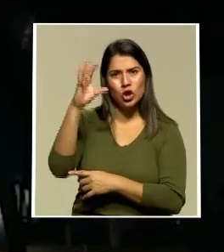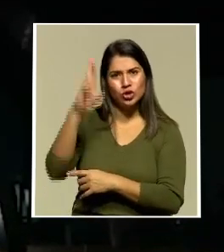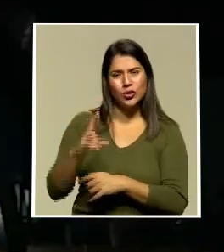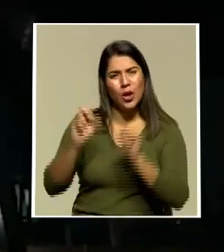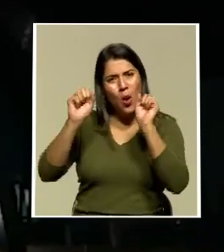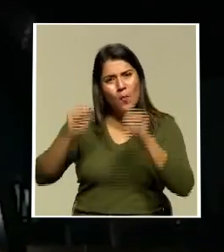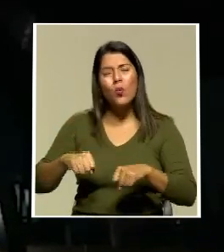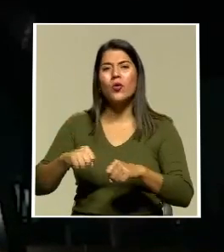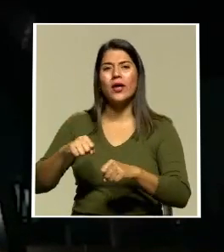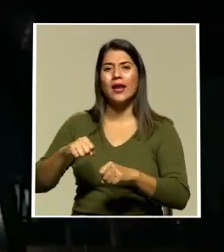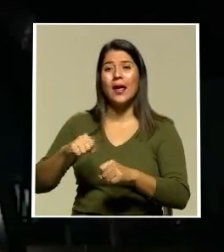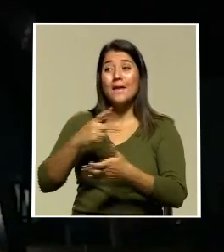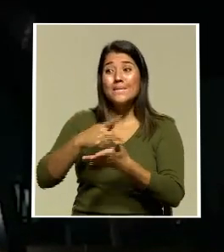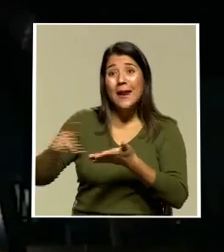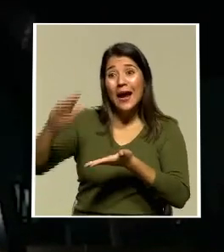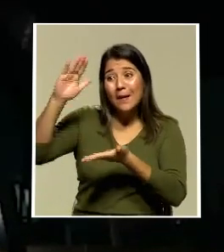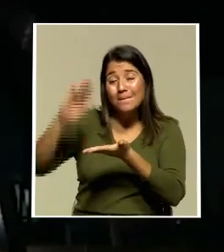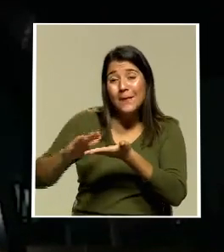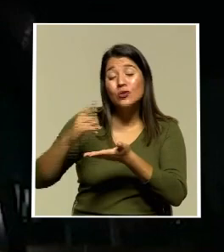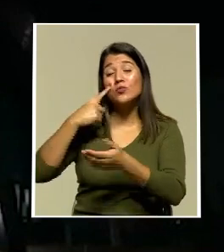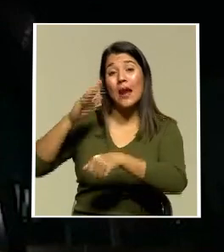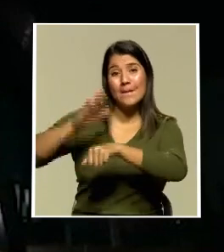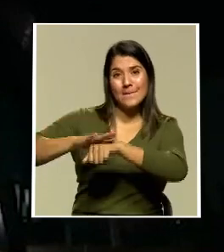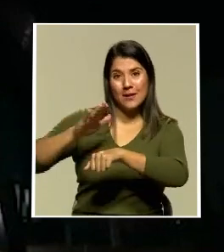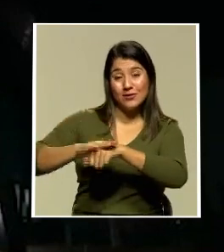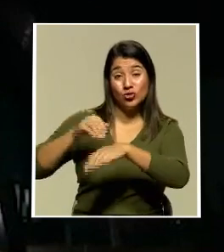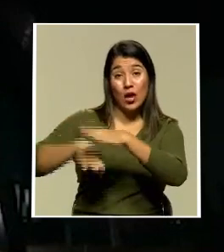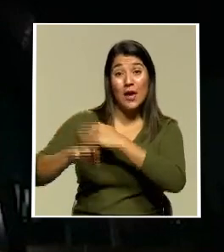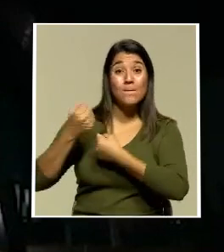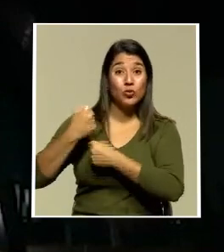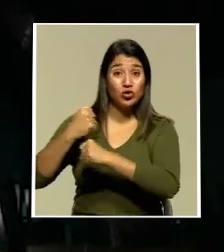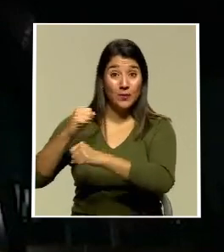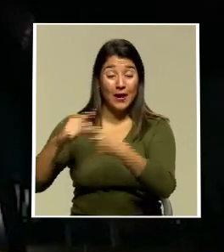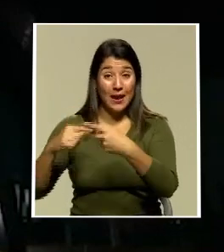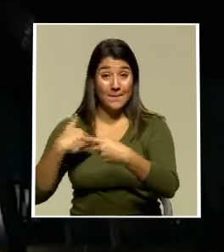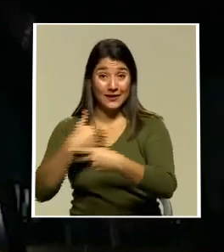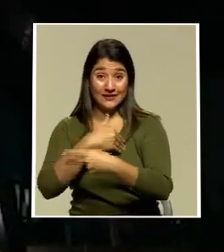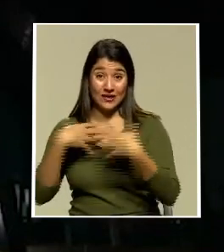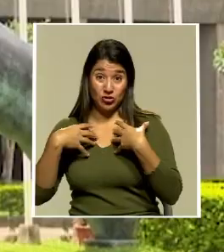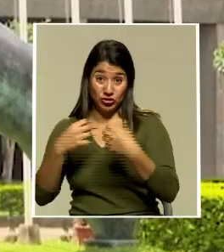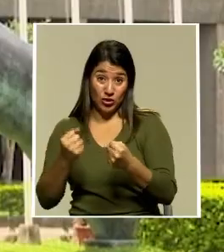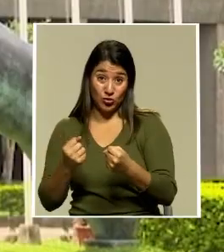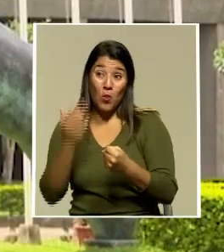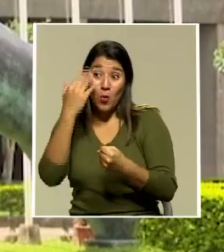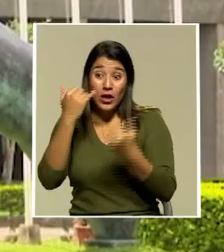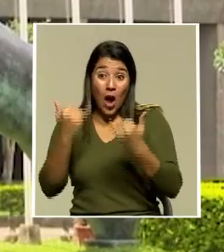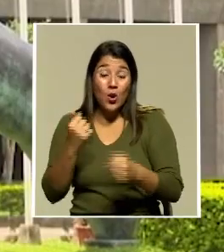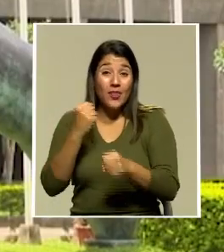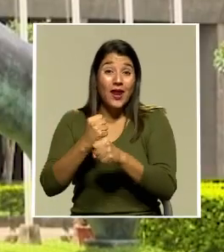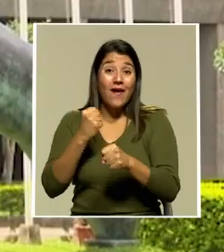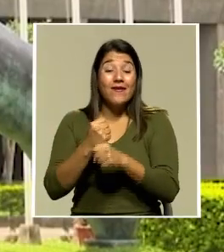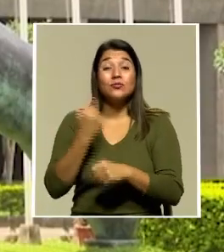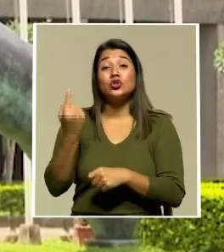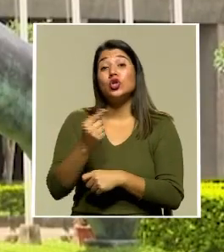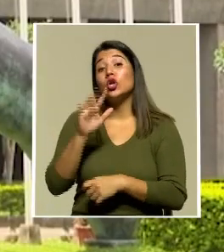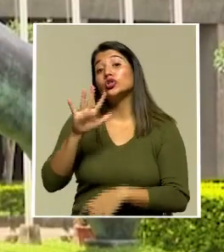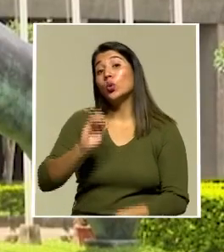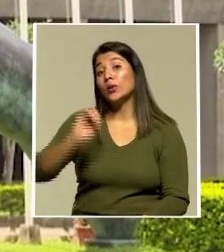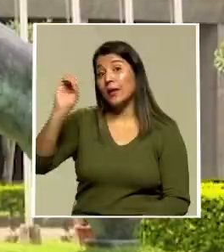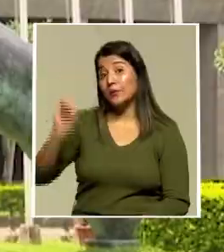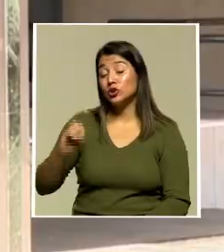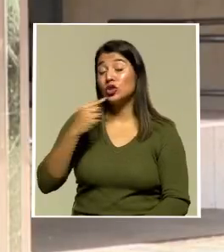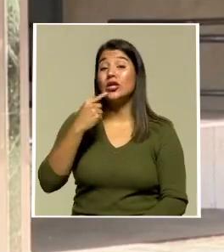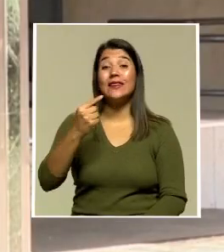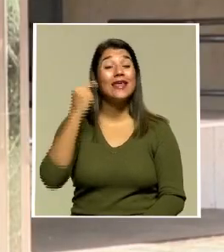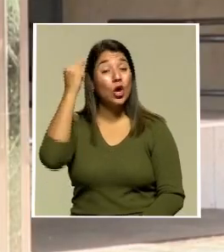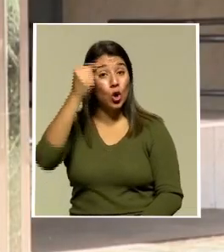pago de patentes e impuestos municipales a como estamos trabajando, al 50%. Según manifestó el gobierno a través de un